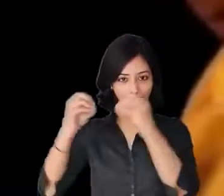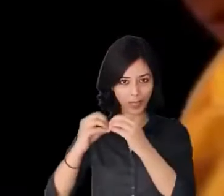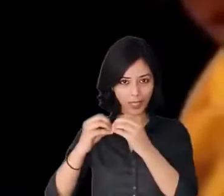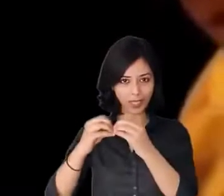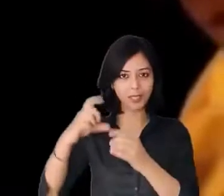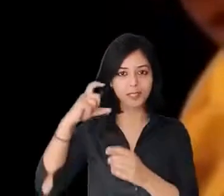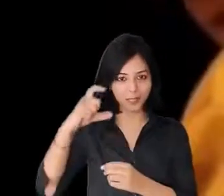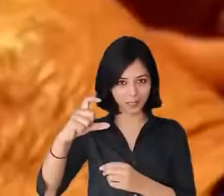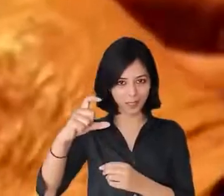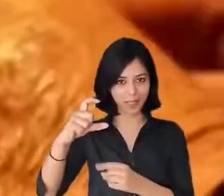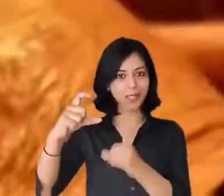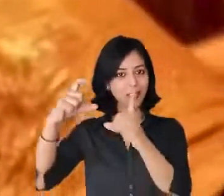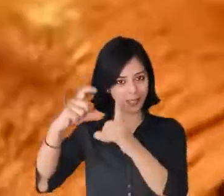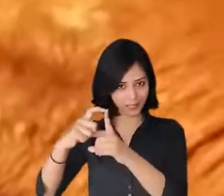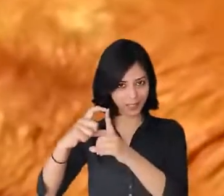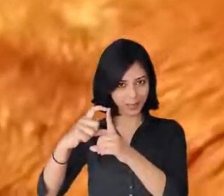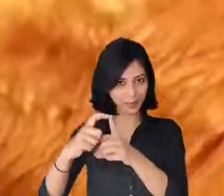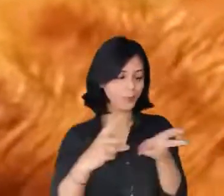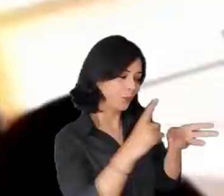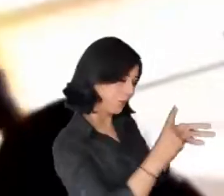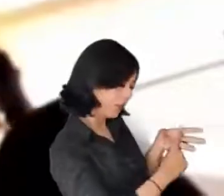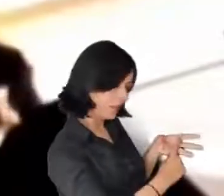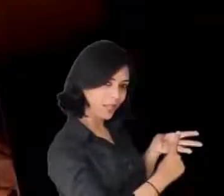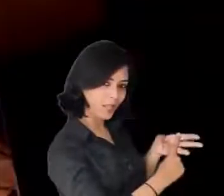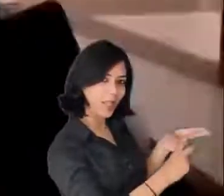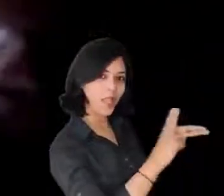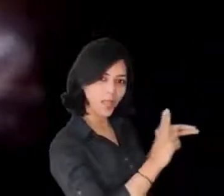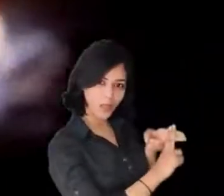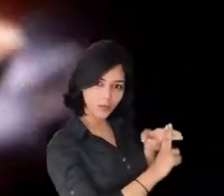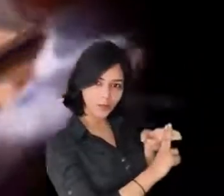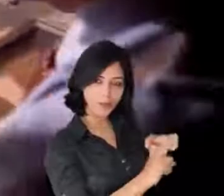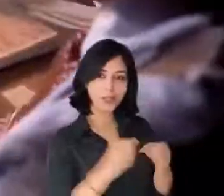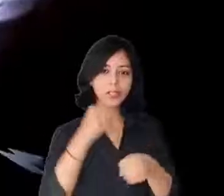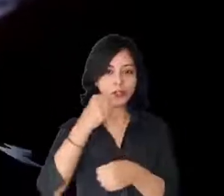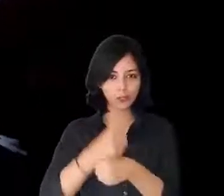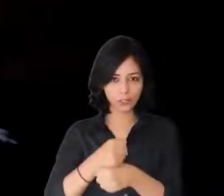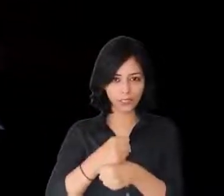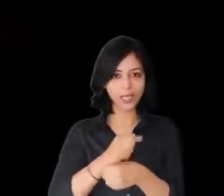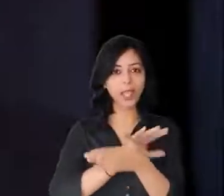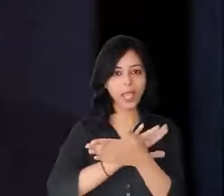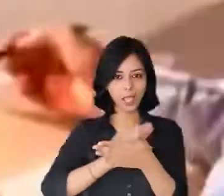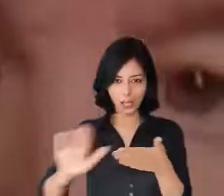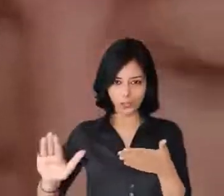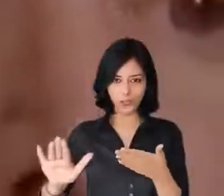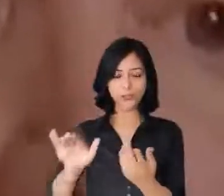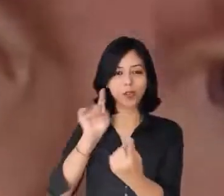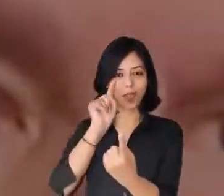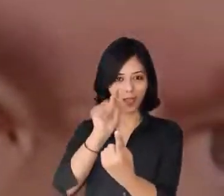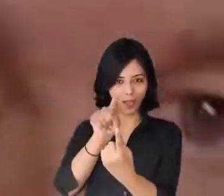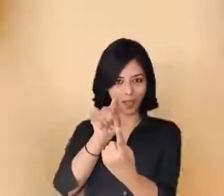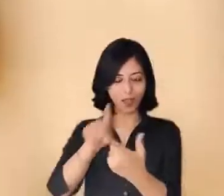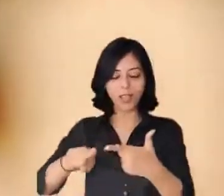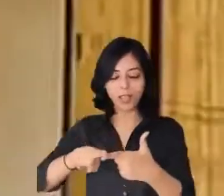Los encargados del caso estaban decididos a atrapar al depredador antes de que cometiera otro crimen. Hablamos con